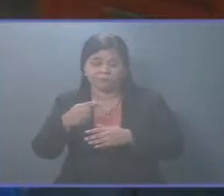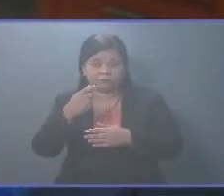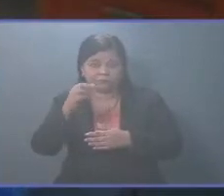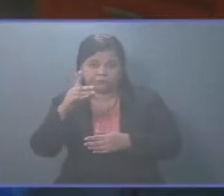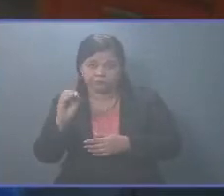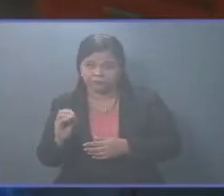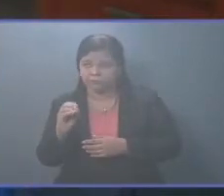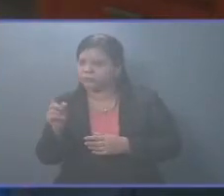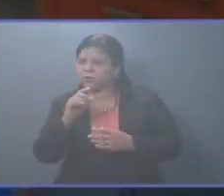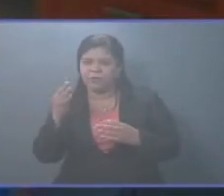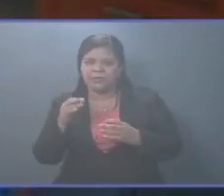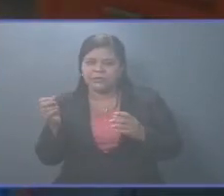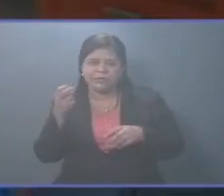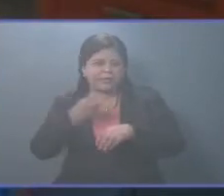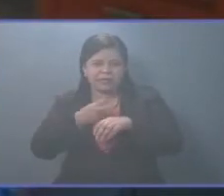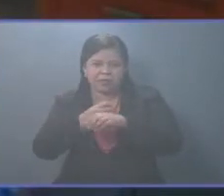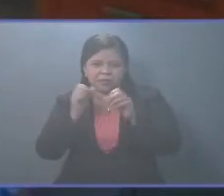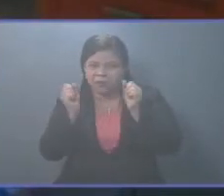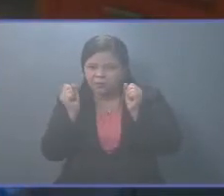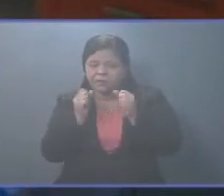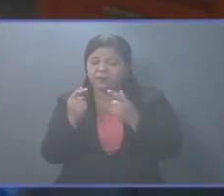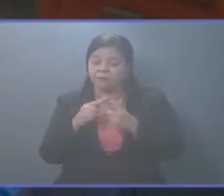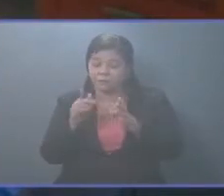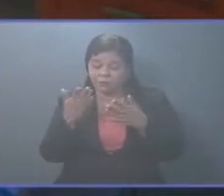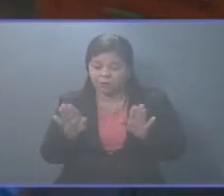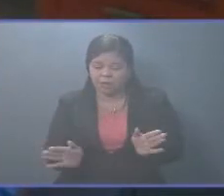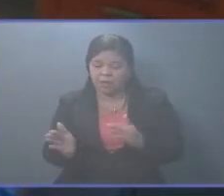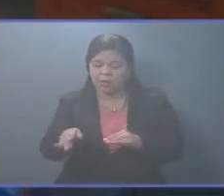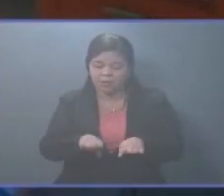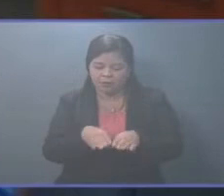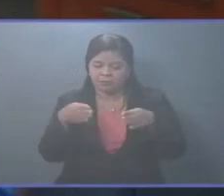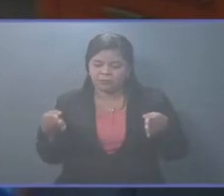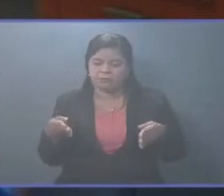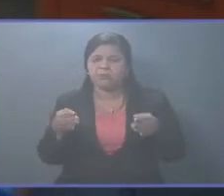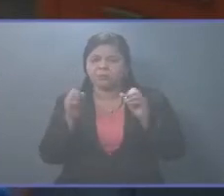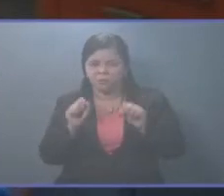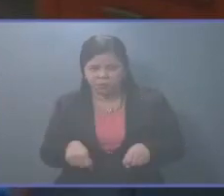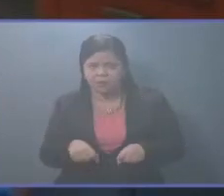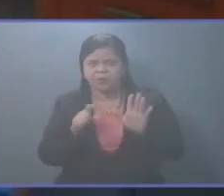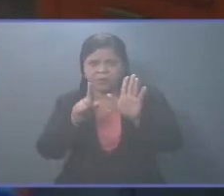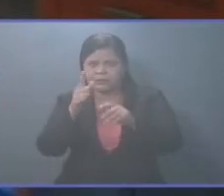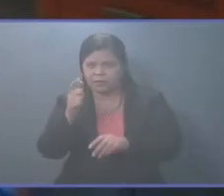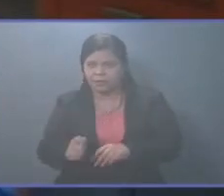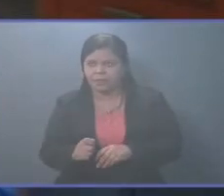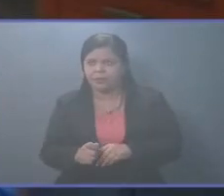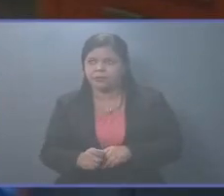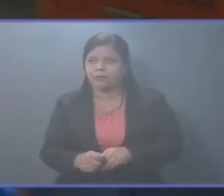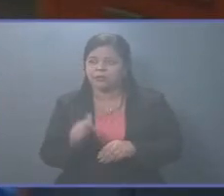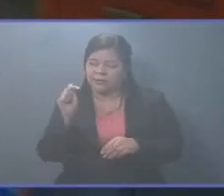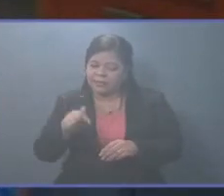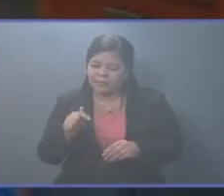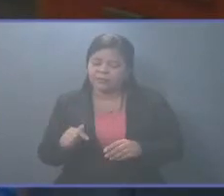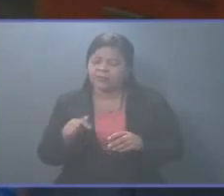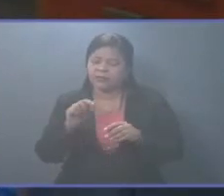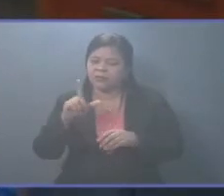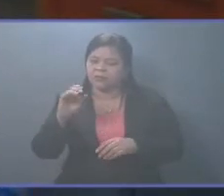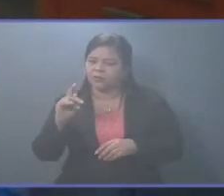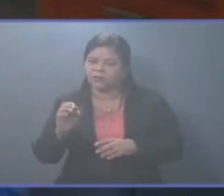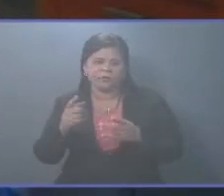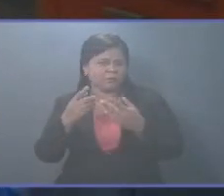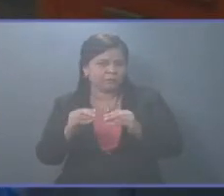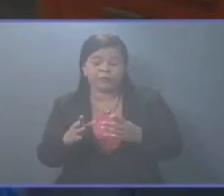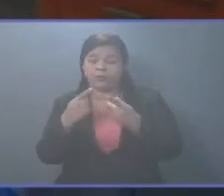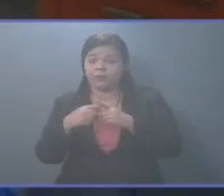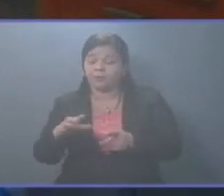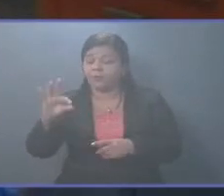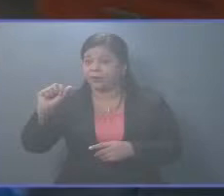Además, una vez usted abre el lote, se le puede durar hasta 6 meses, vea, ese lote, y no perderse. En cambio,